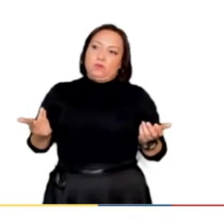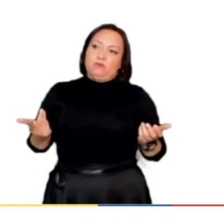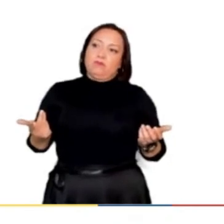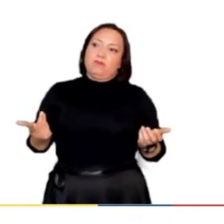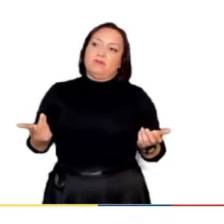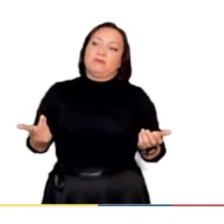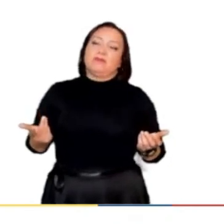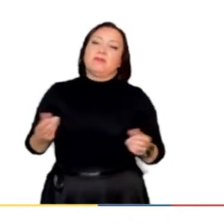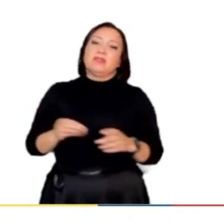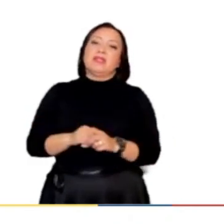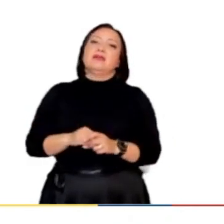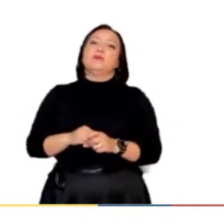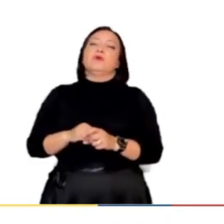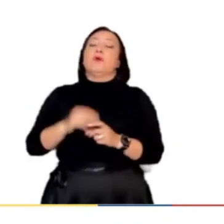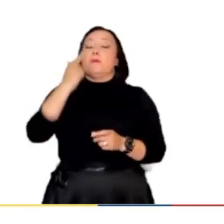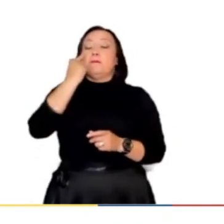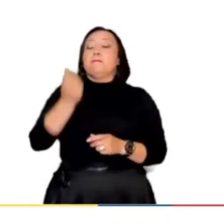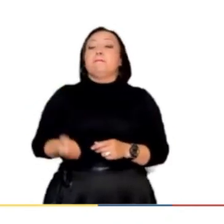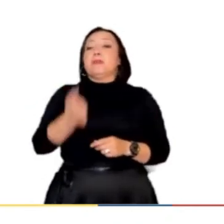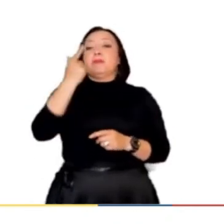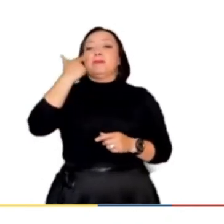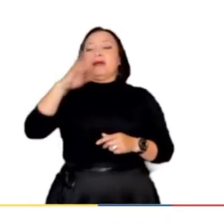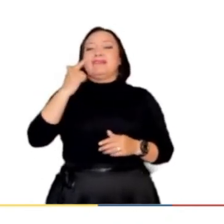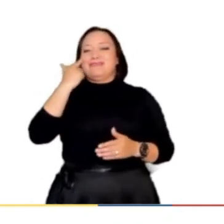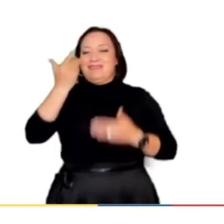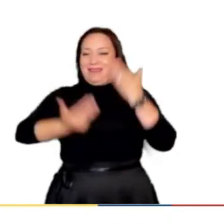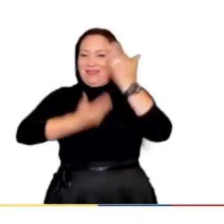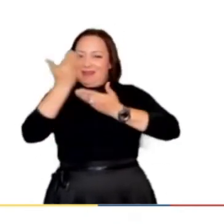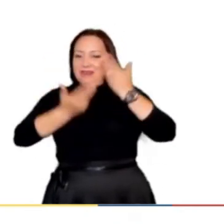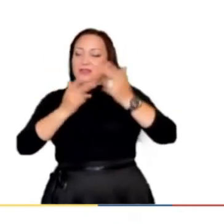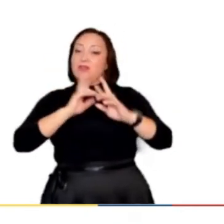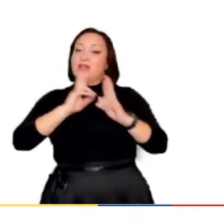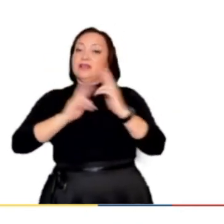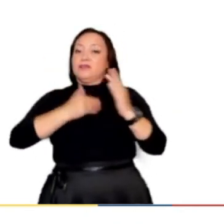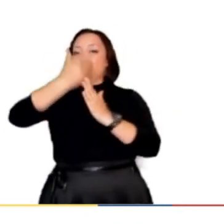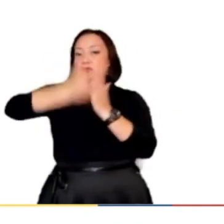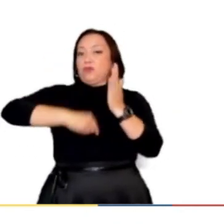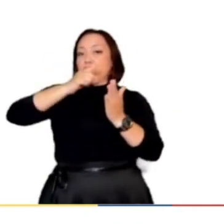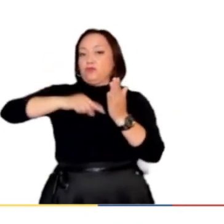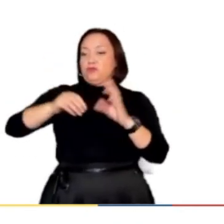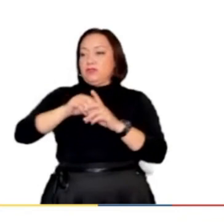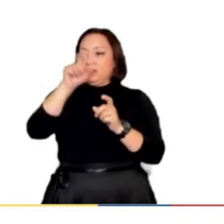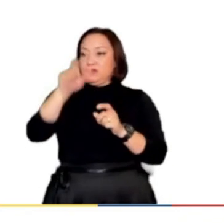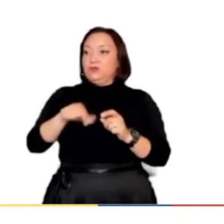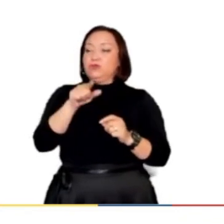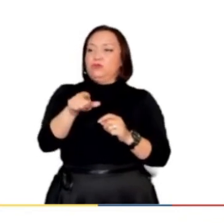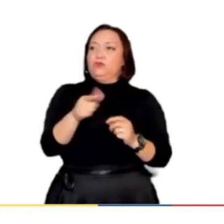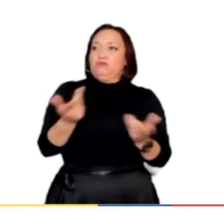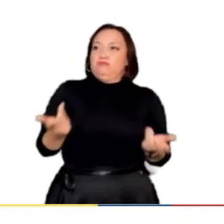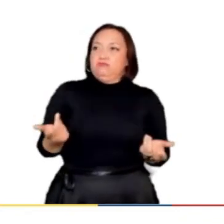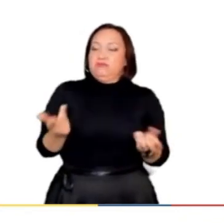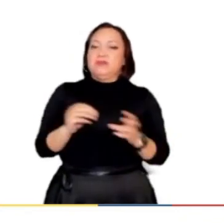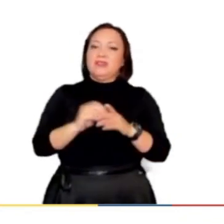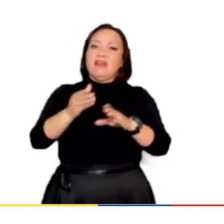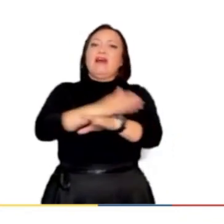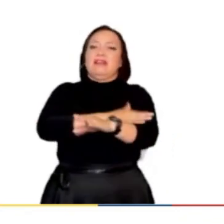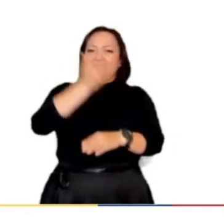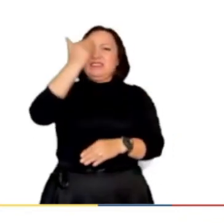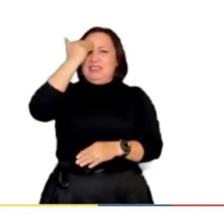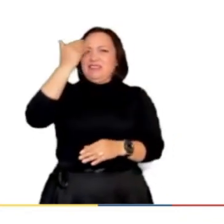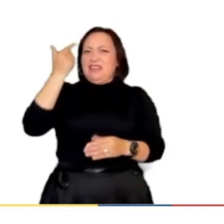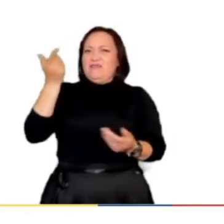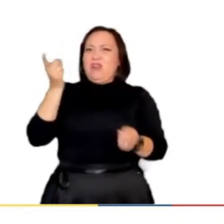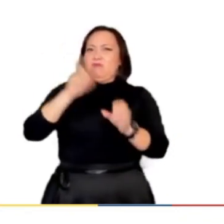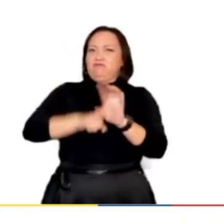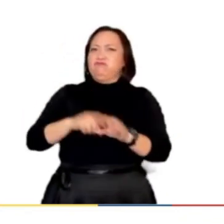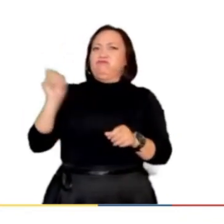es como si estuviera por primera vez analizando la relación contractual con el cliente, es decir, si ya lo tenía como cliente, era claramente